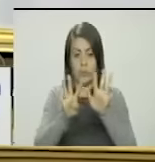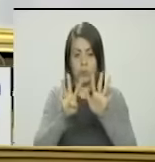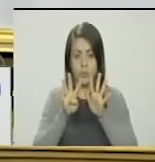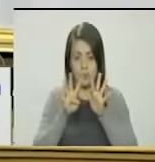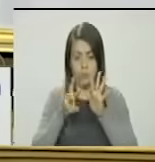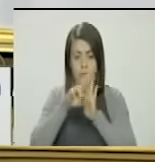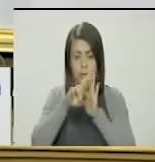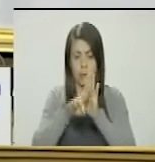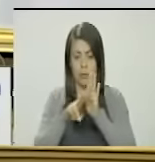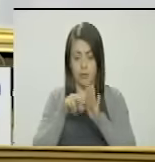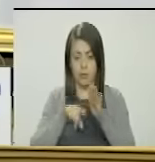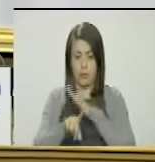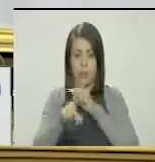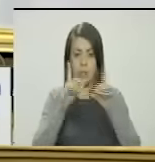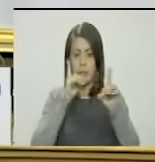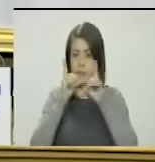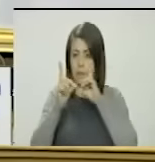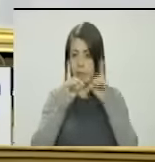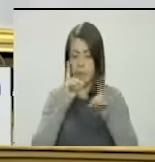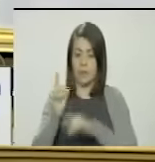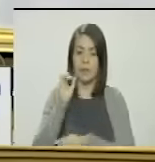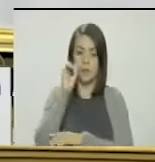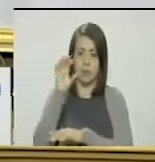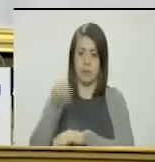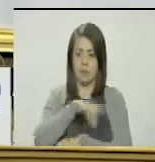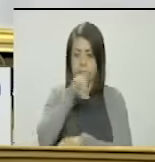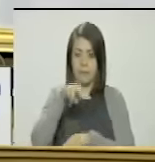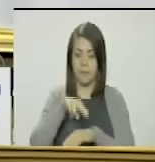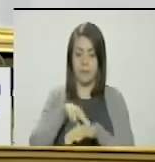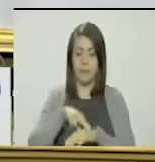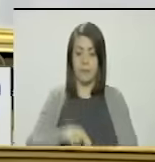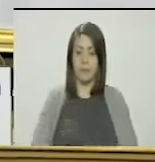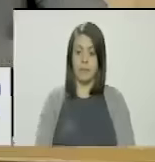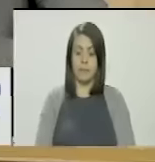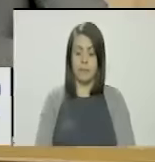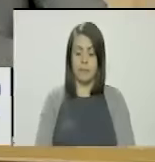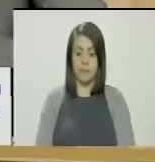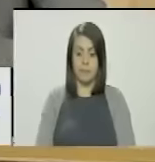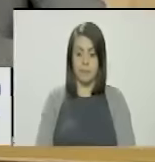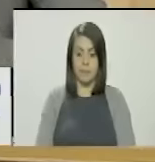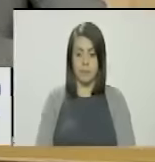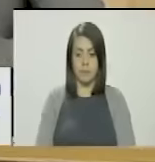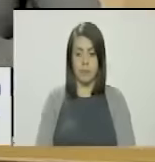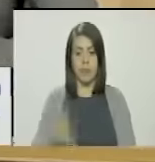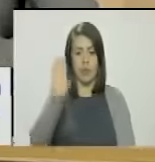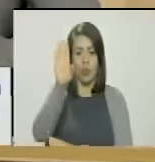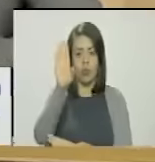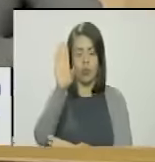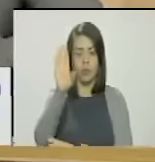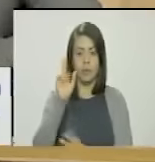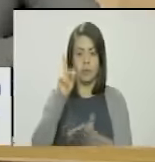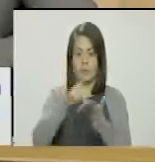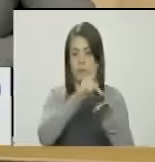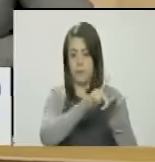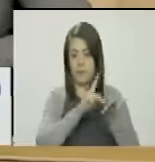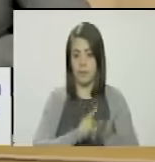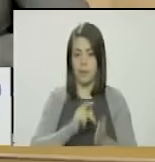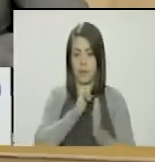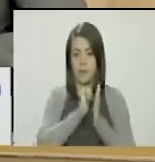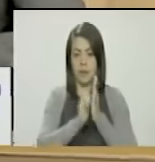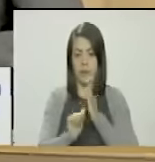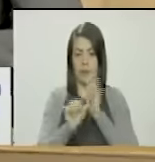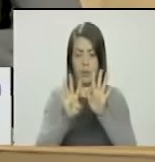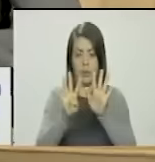9 del Reglamento Interior y de Debates de la Asamblea Nacional. Juramentación y participación.